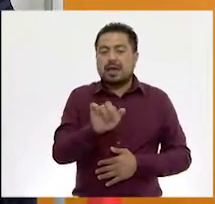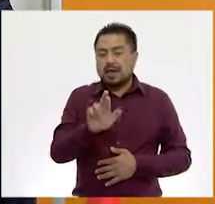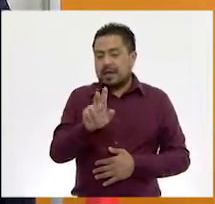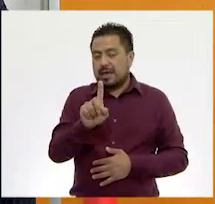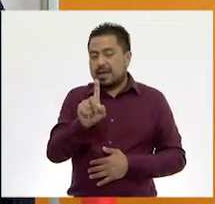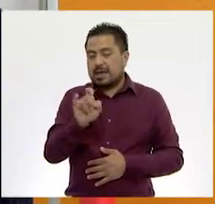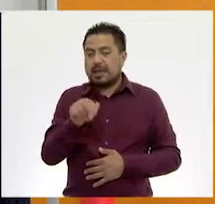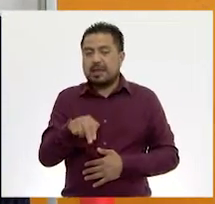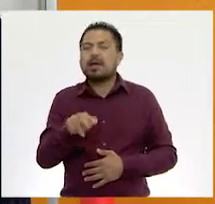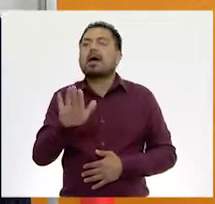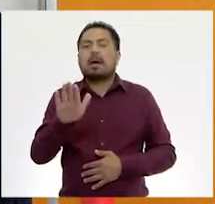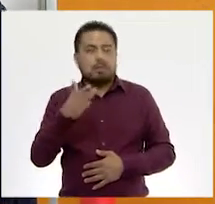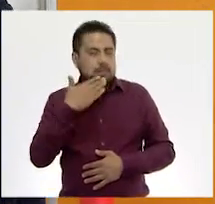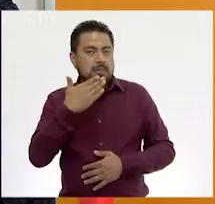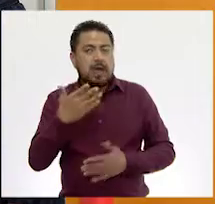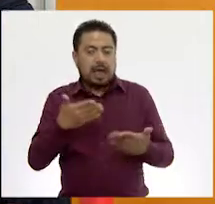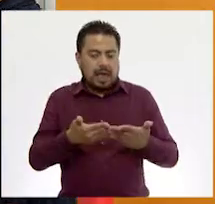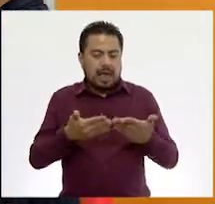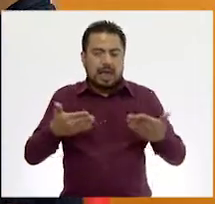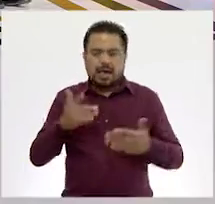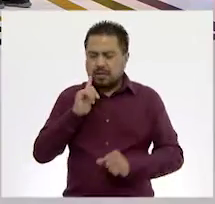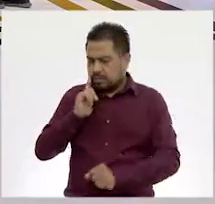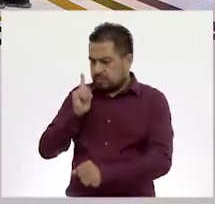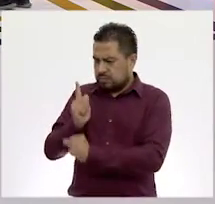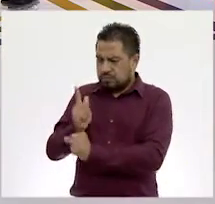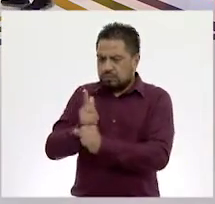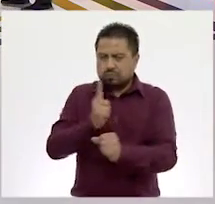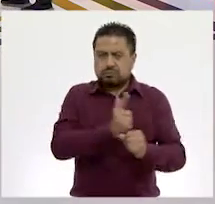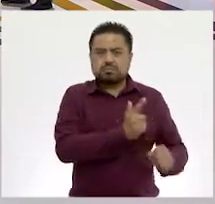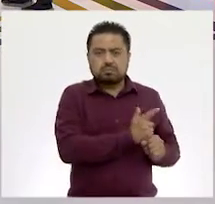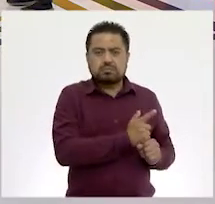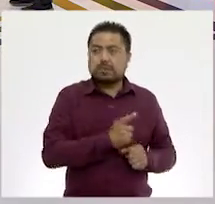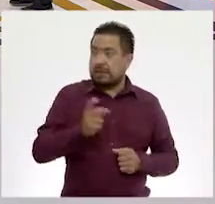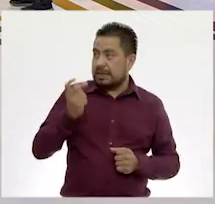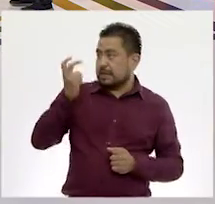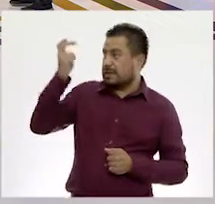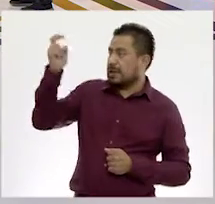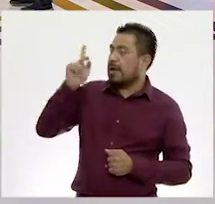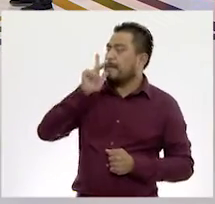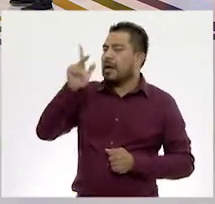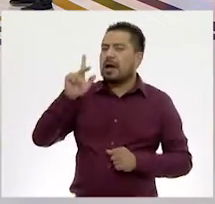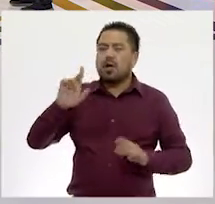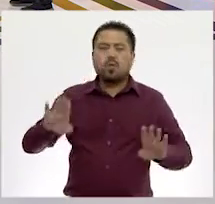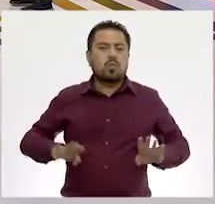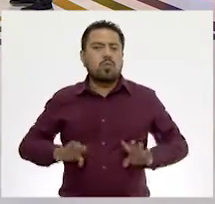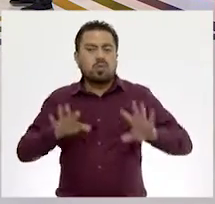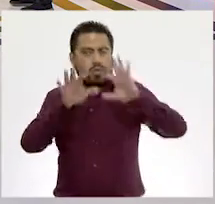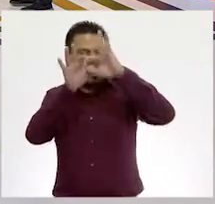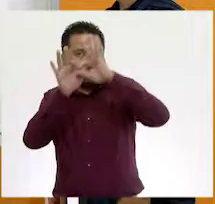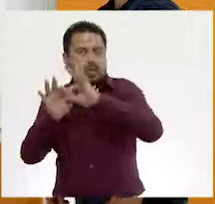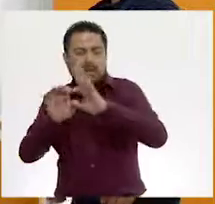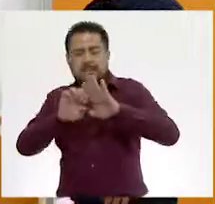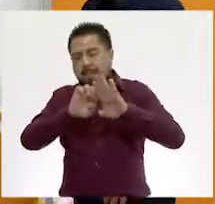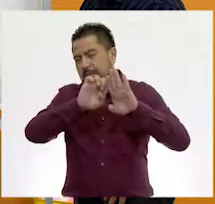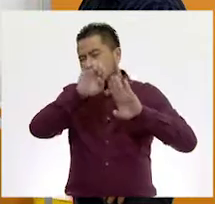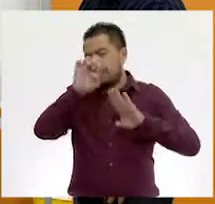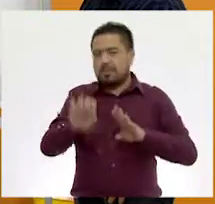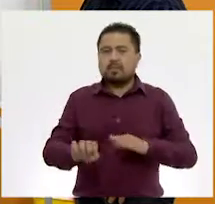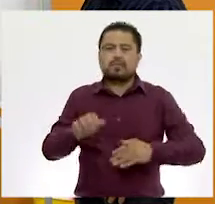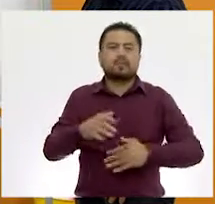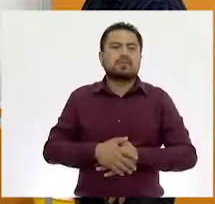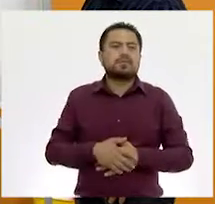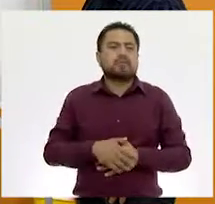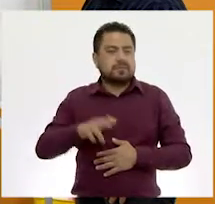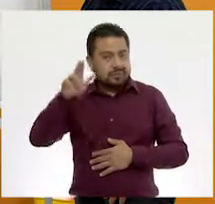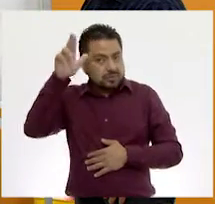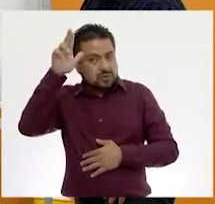Jardín. Muy bien. Ahora vamos a identificar esas palabras que riman. Por ejemplo, aquí,